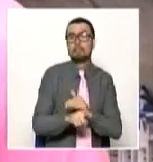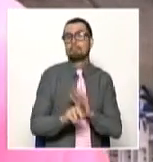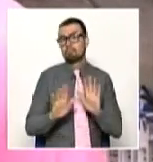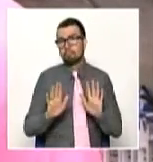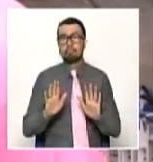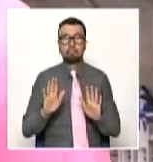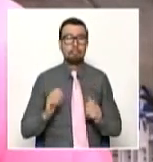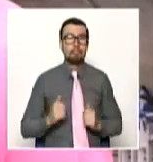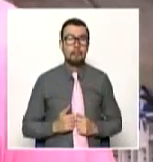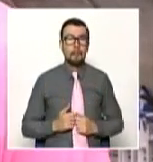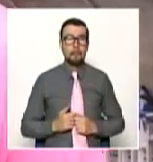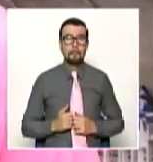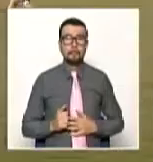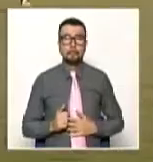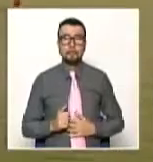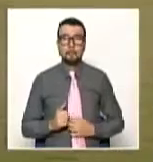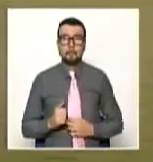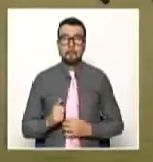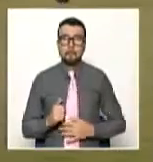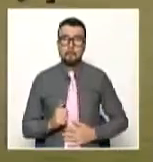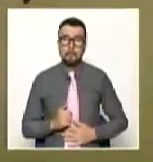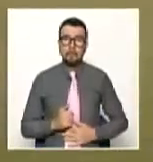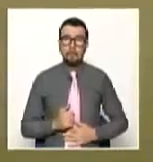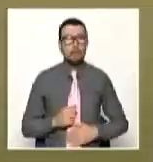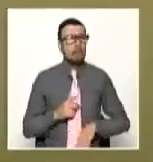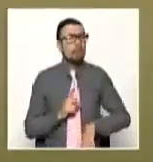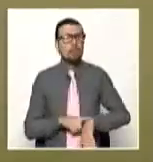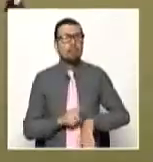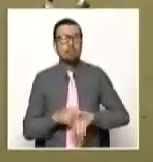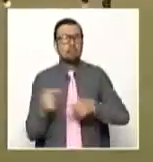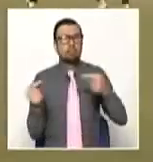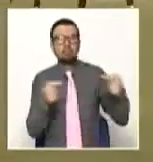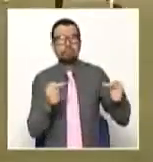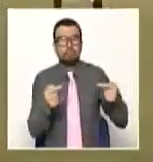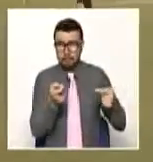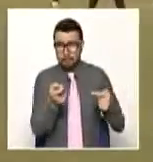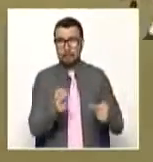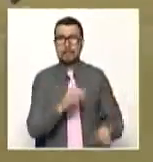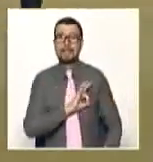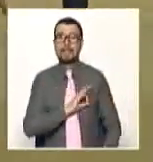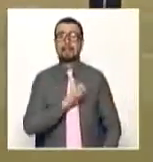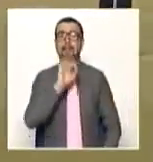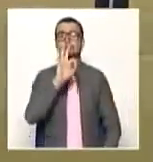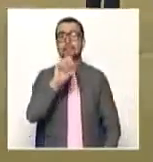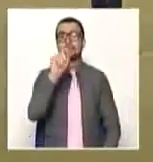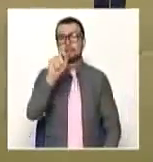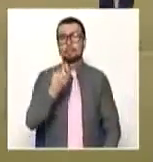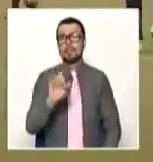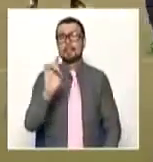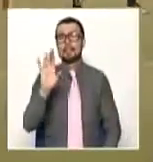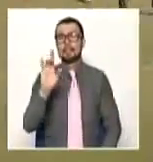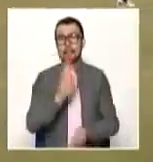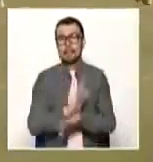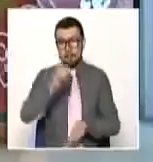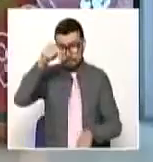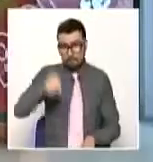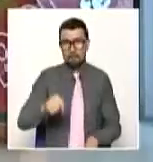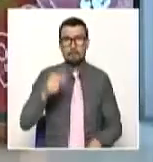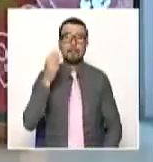encontrarlos con los movimientos nuestros. El partido ante el Orso Marzo se jugará este sábado a las 3:15 de la tarde en el Estadio Hernán Ramírez